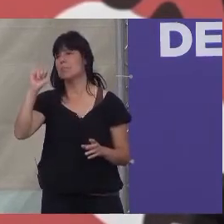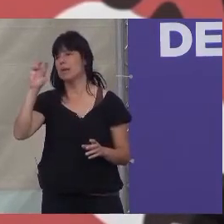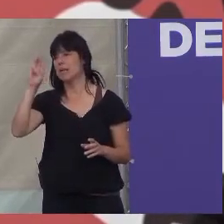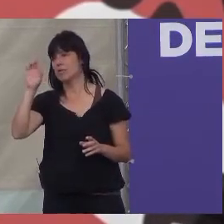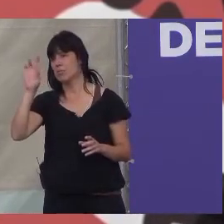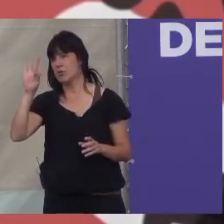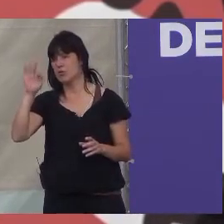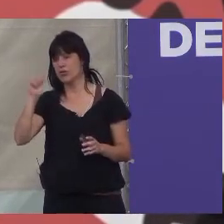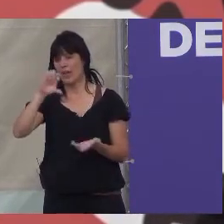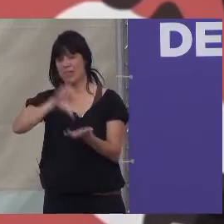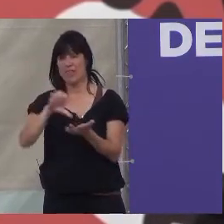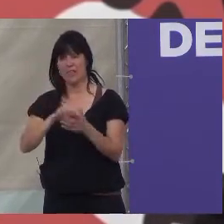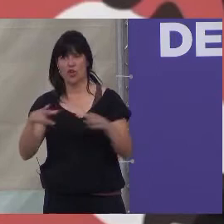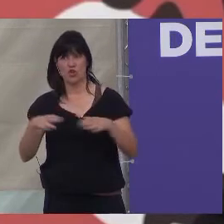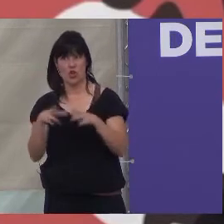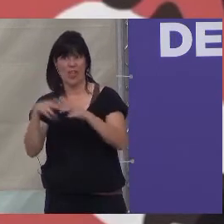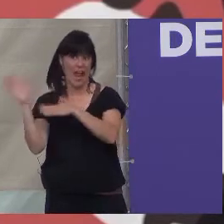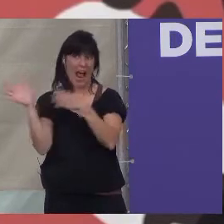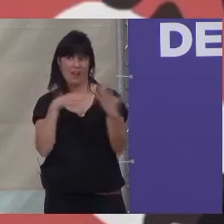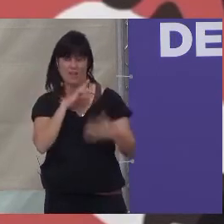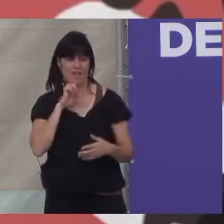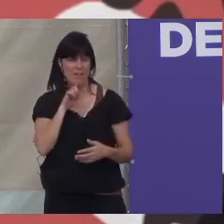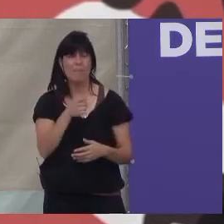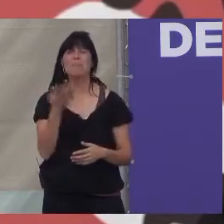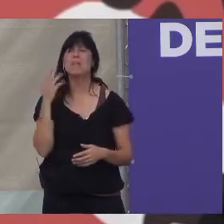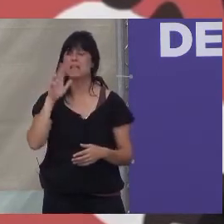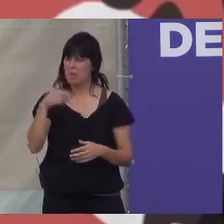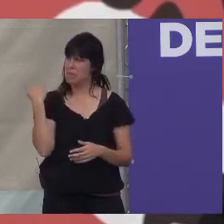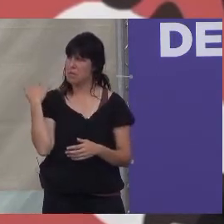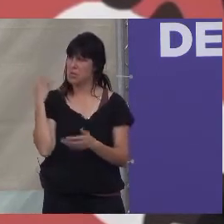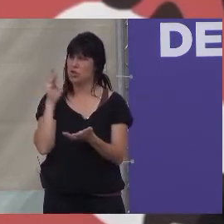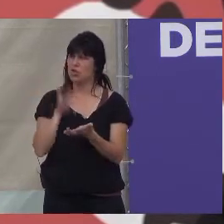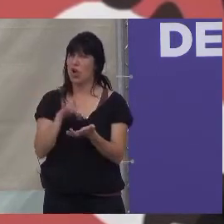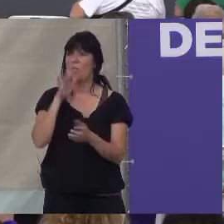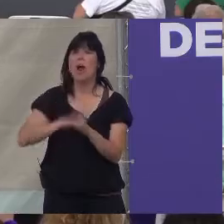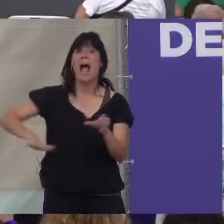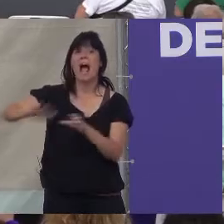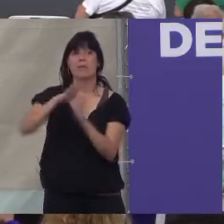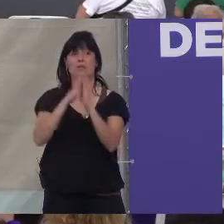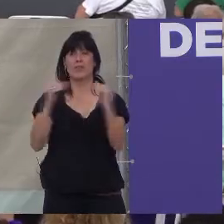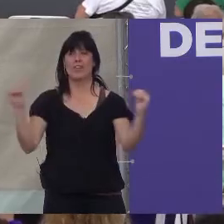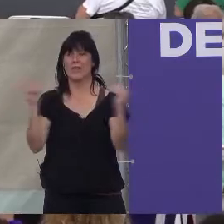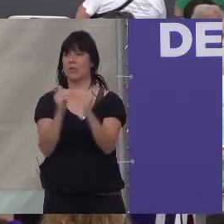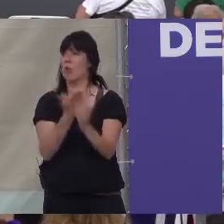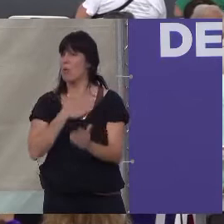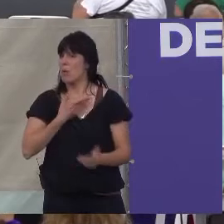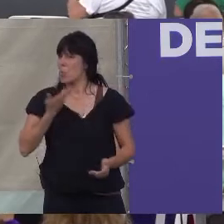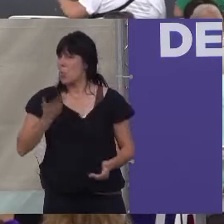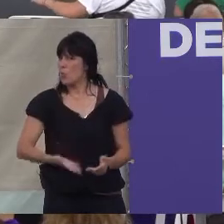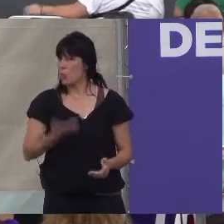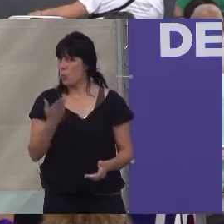social Alvent. También estuve en, porque el ámbito feminista para mí es muy